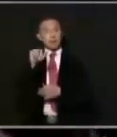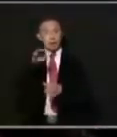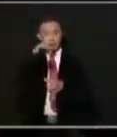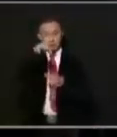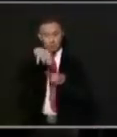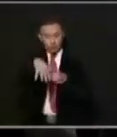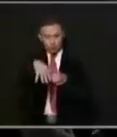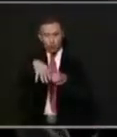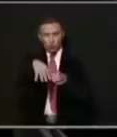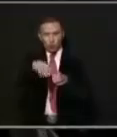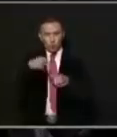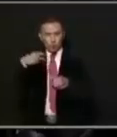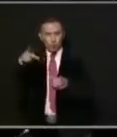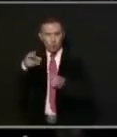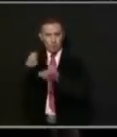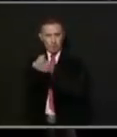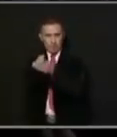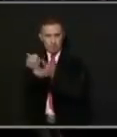No